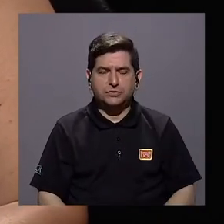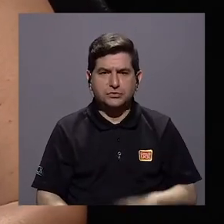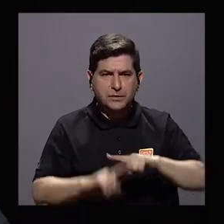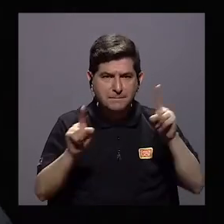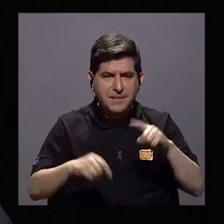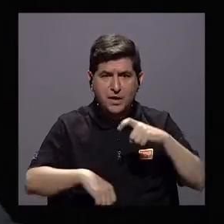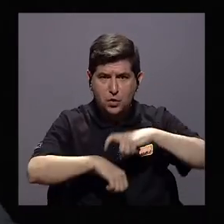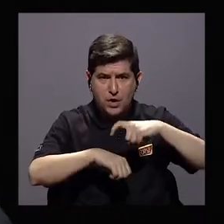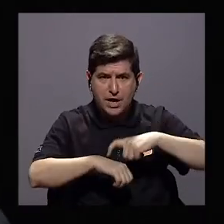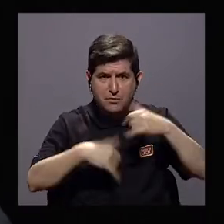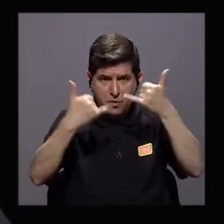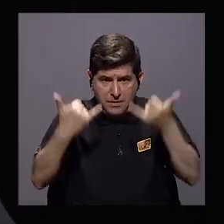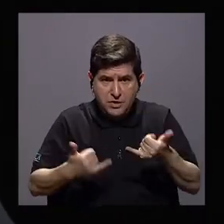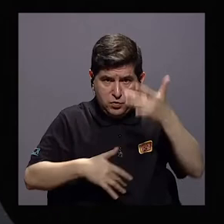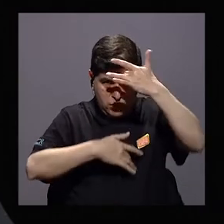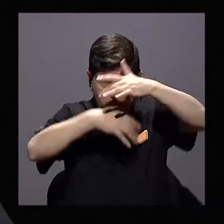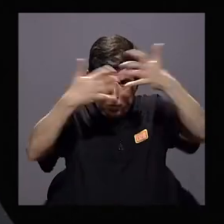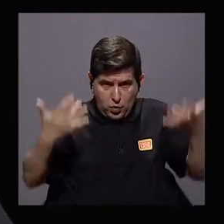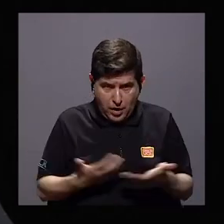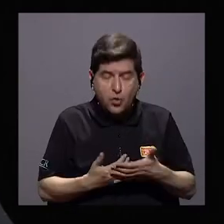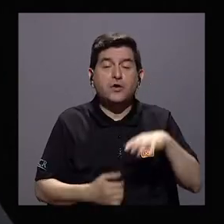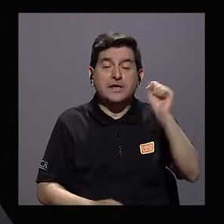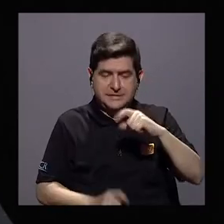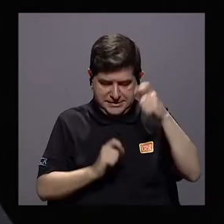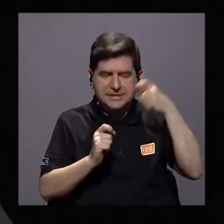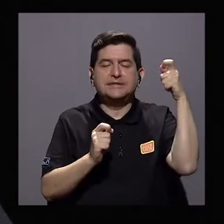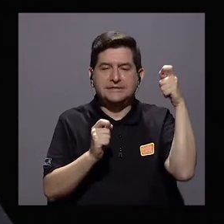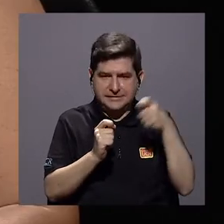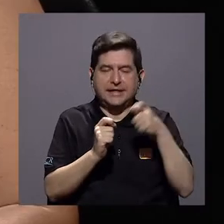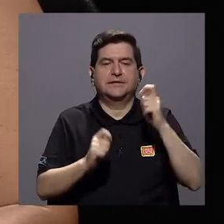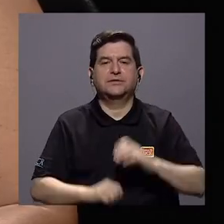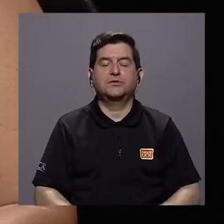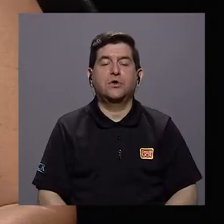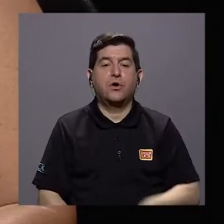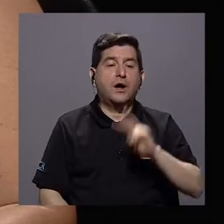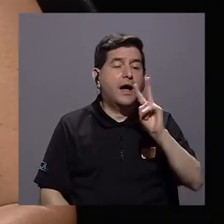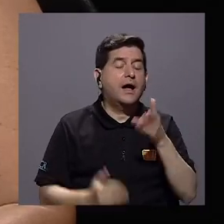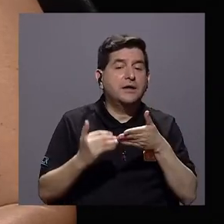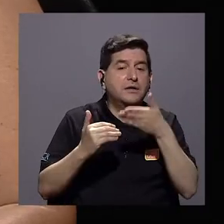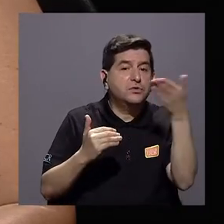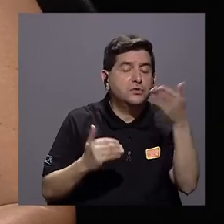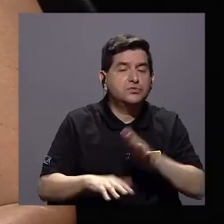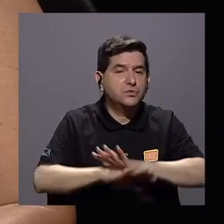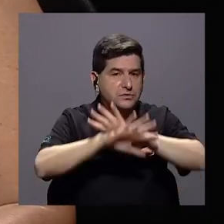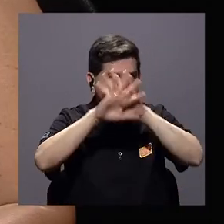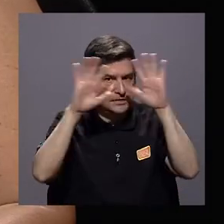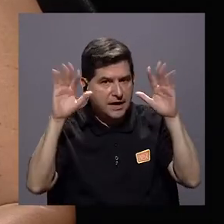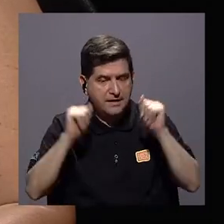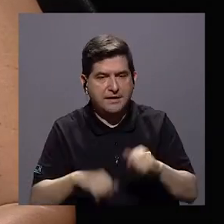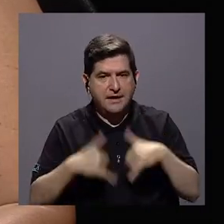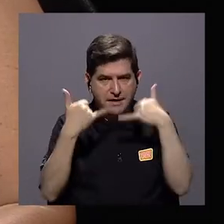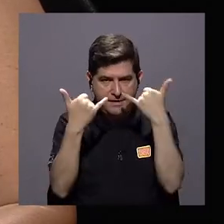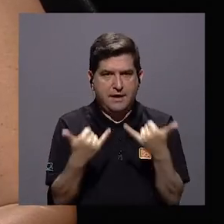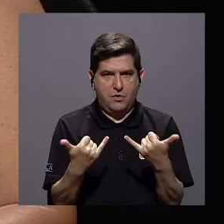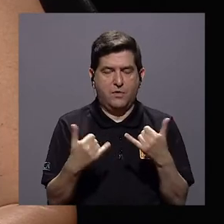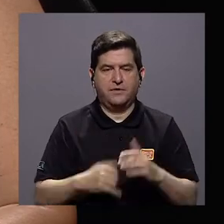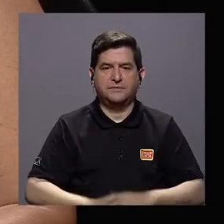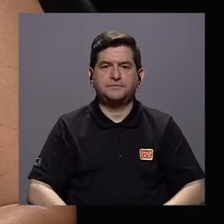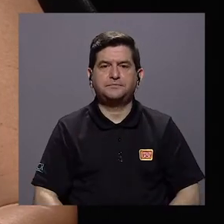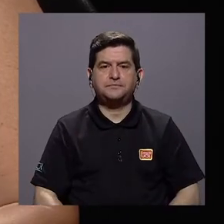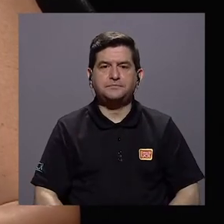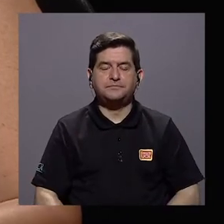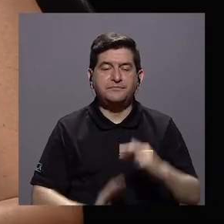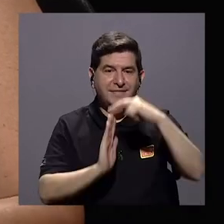22%. ¿Pero en esta pandemia? En esta pandemia específicamente. Ahora, hay dos cosas que hay que aclarar en este